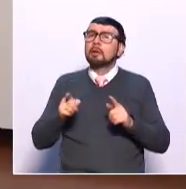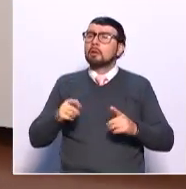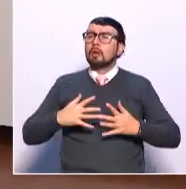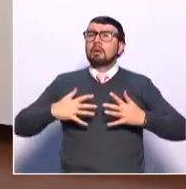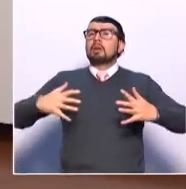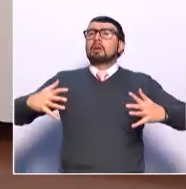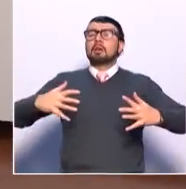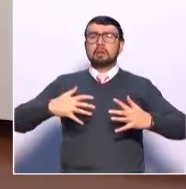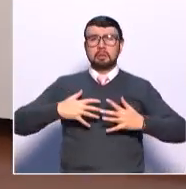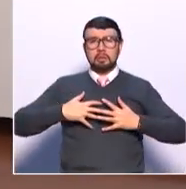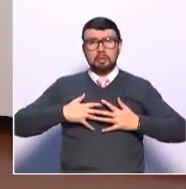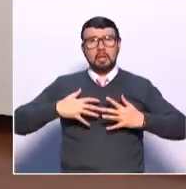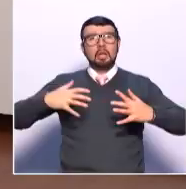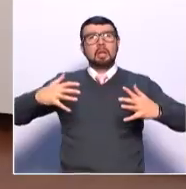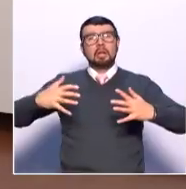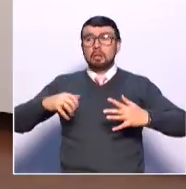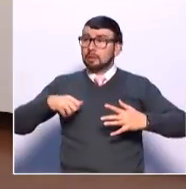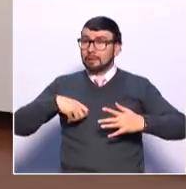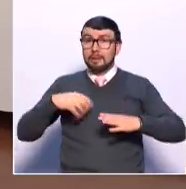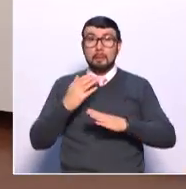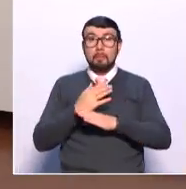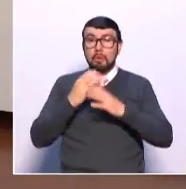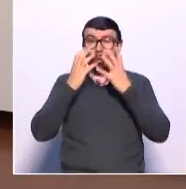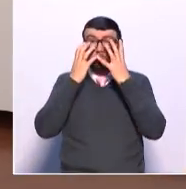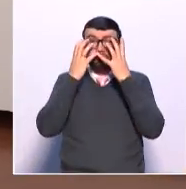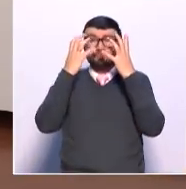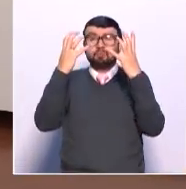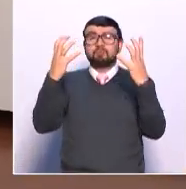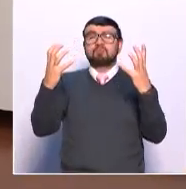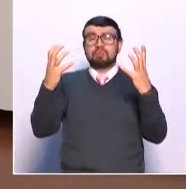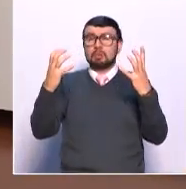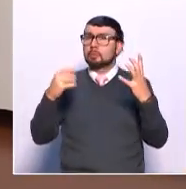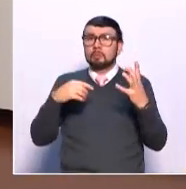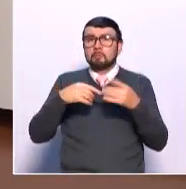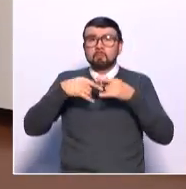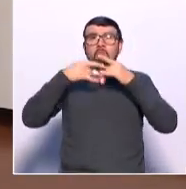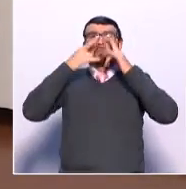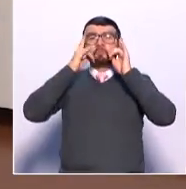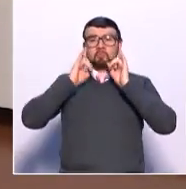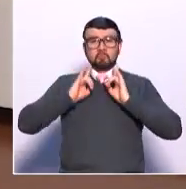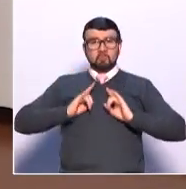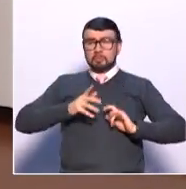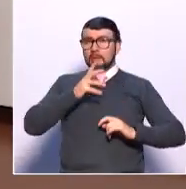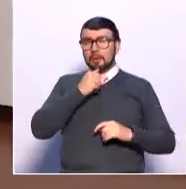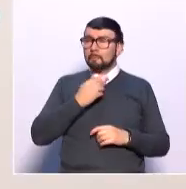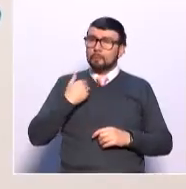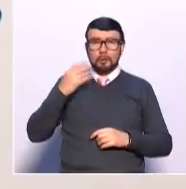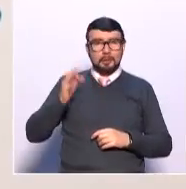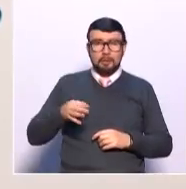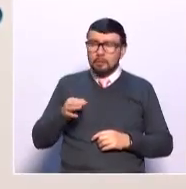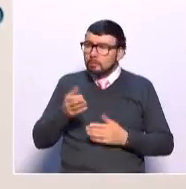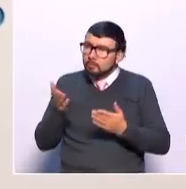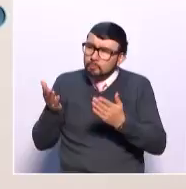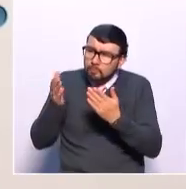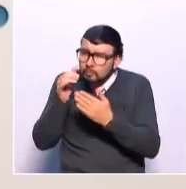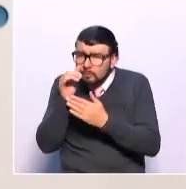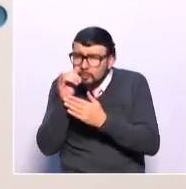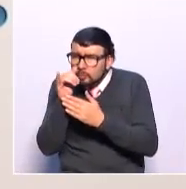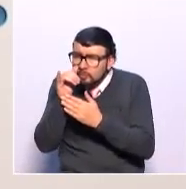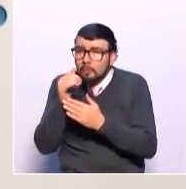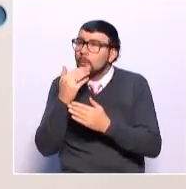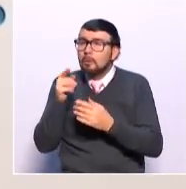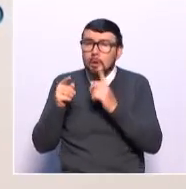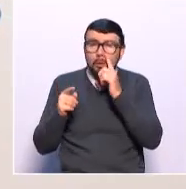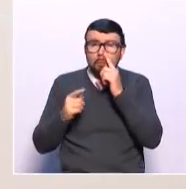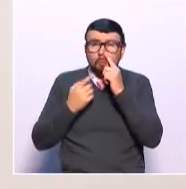que la persona tiene un proceso inflamatorio tan severo acá que no le entra el aire y la gente yo siempre examino el paciente respira por una